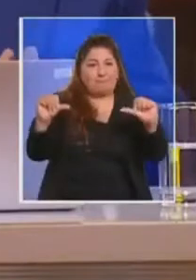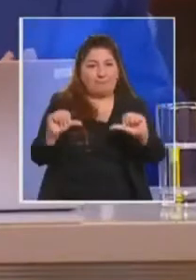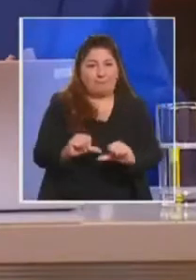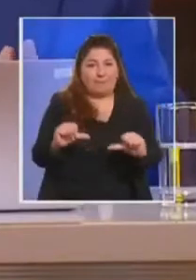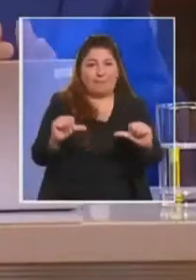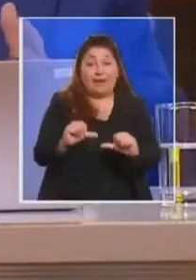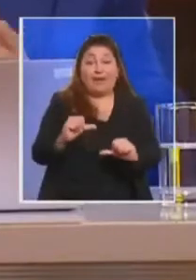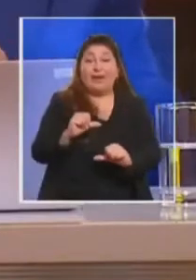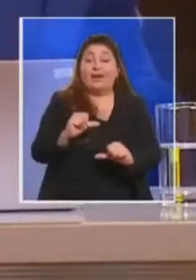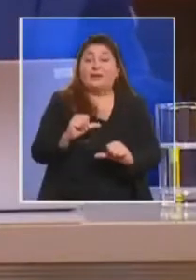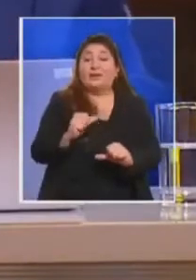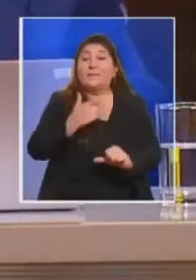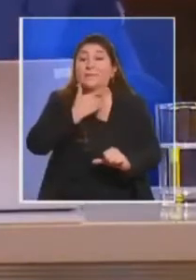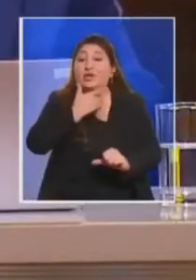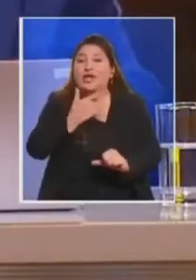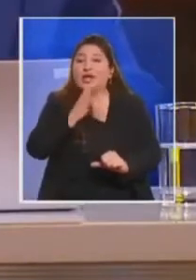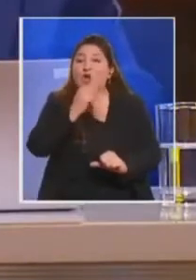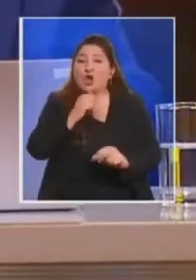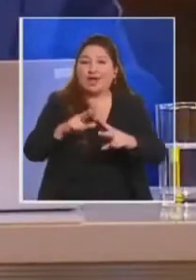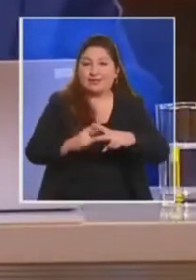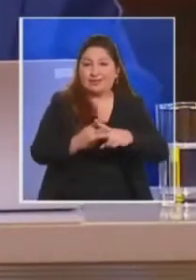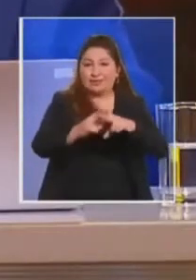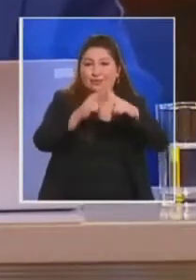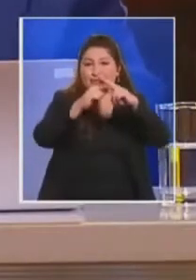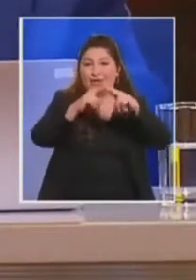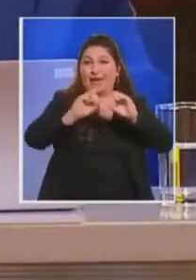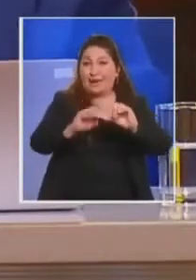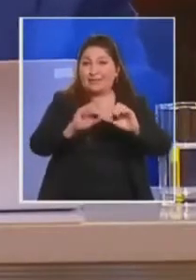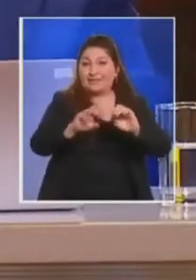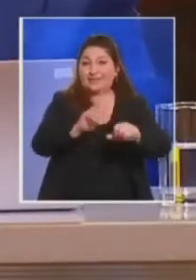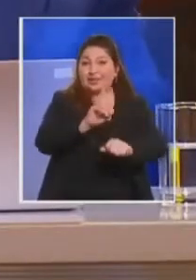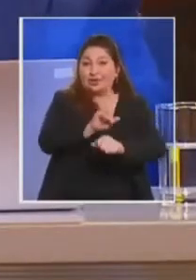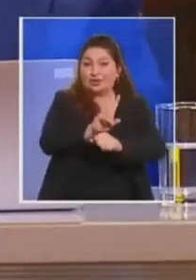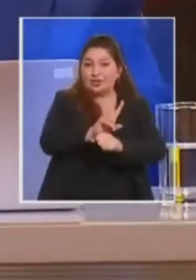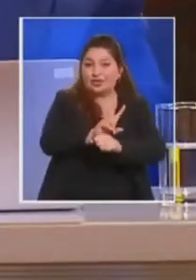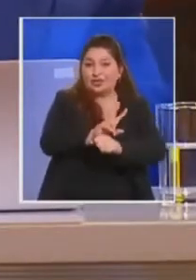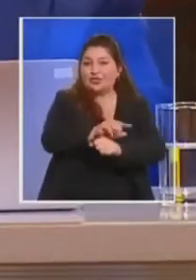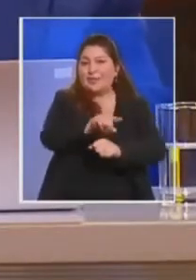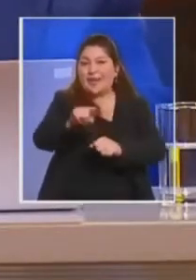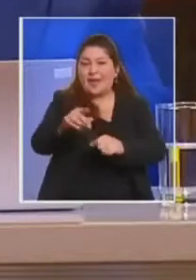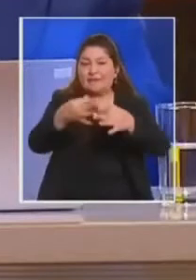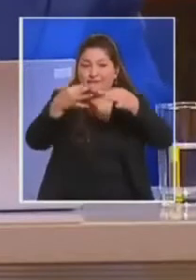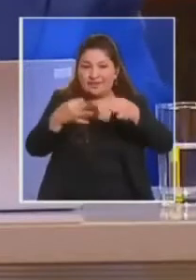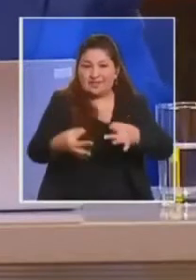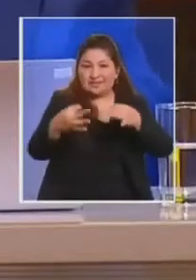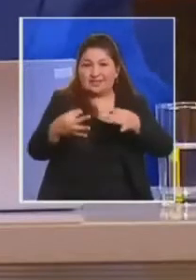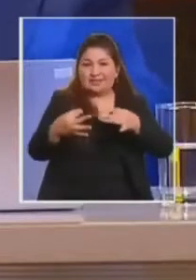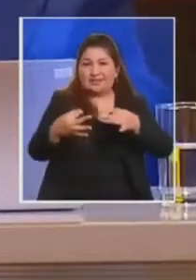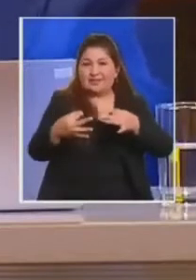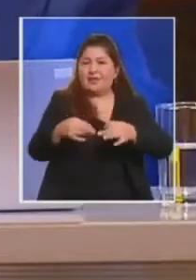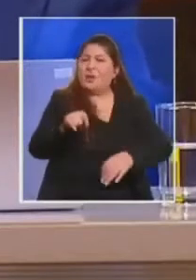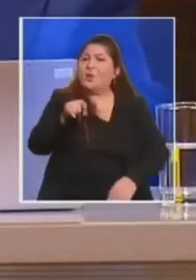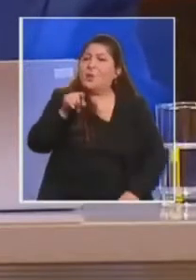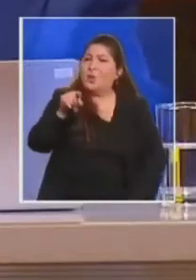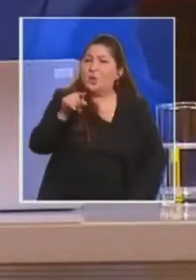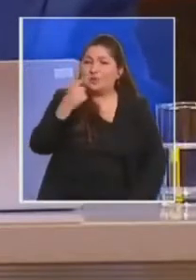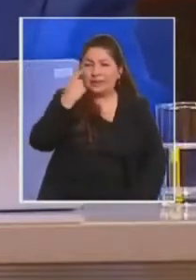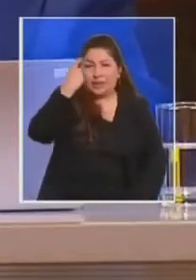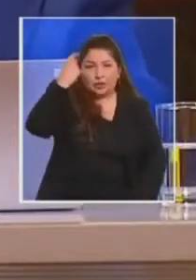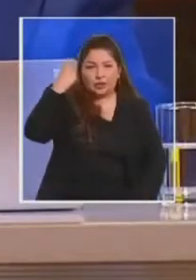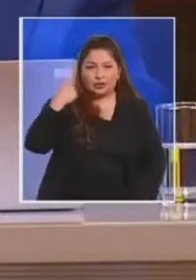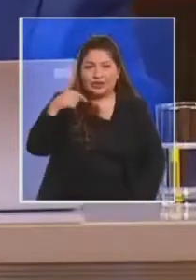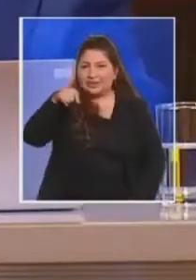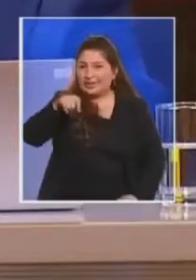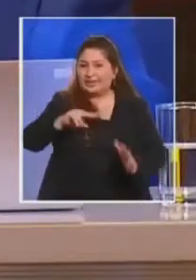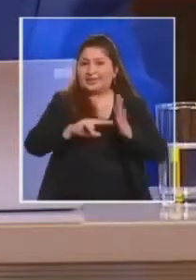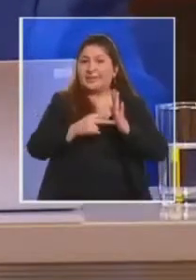la infraestructura ni la capacitación docente que permita ser eficiente en ese sentido. ¿Usted está consciente de este problema? Y si